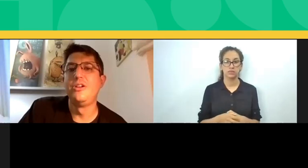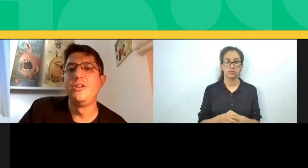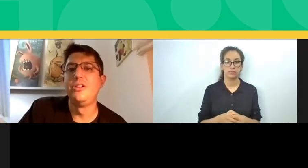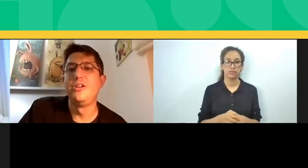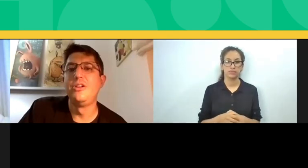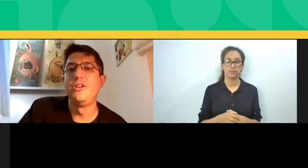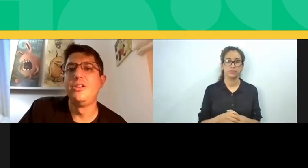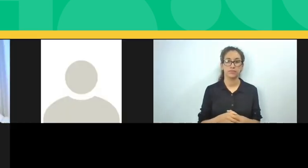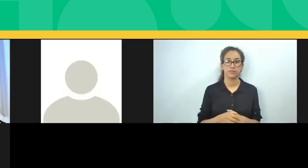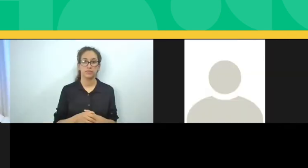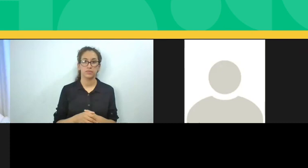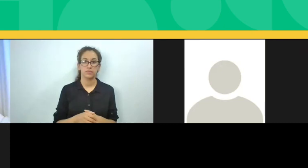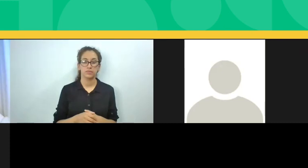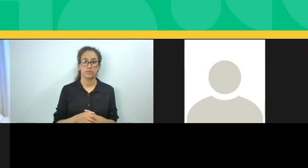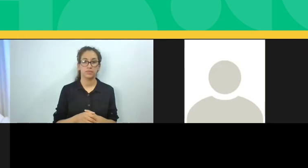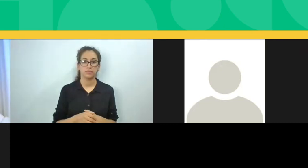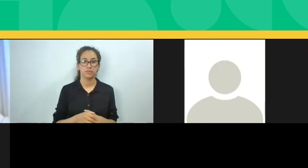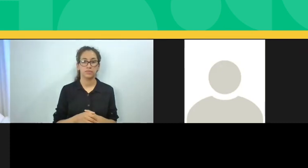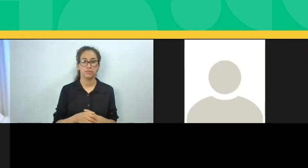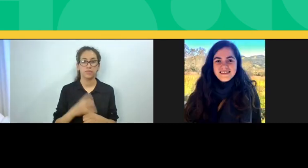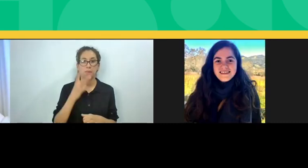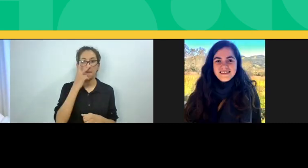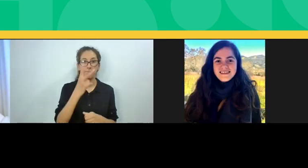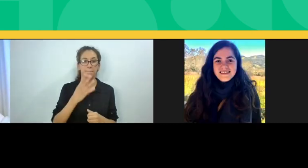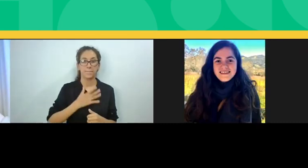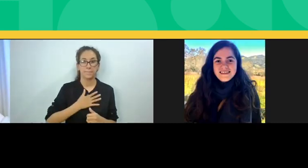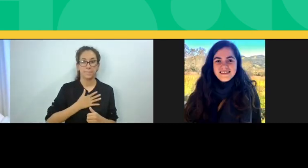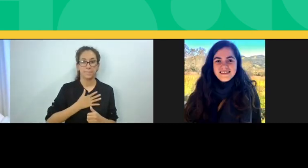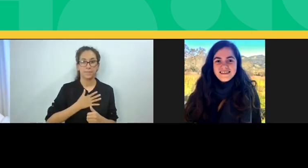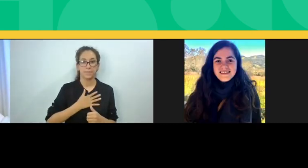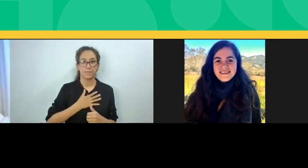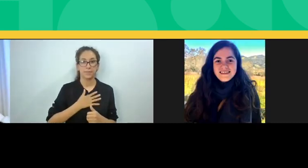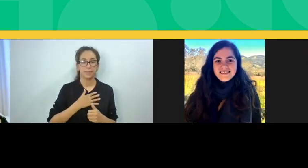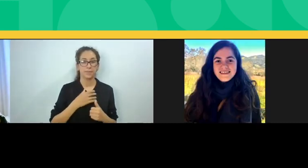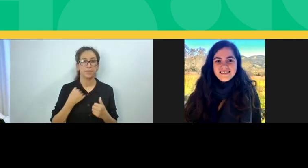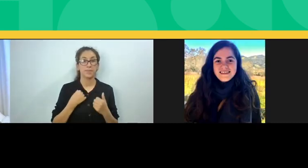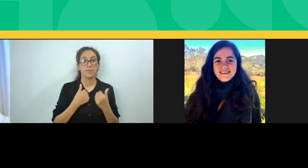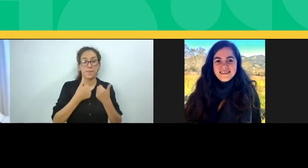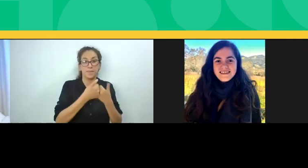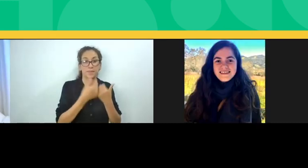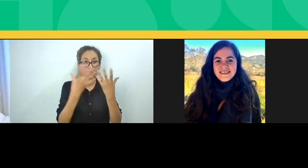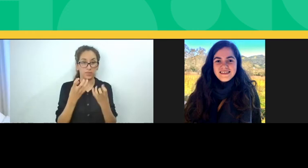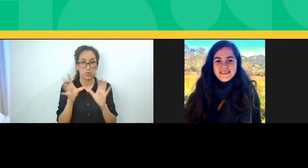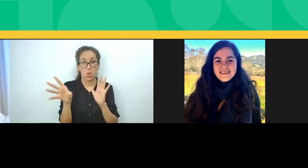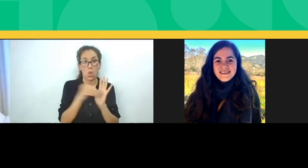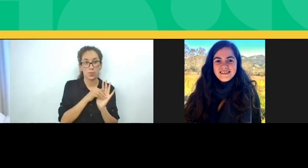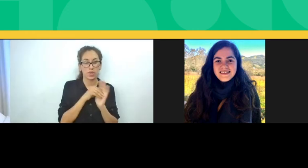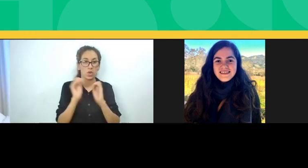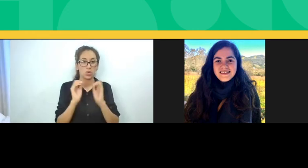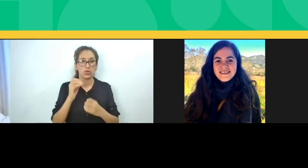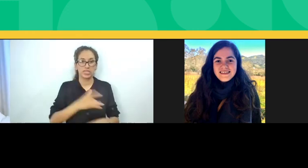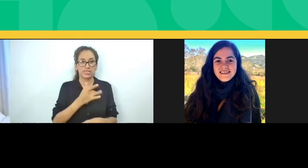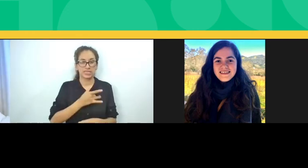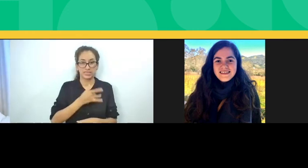lo dejamos hacia a ver si es que mi pareja puede copiar, puede generarme algún tipo de